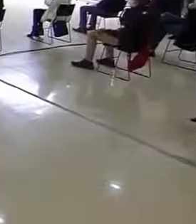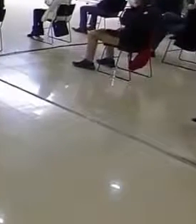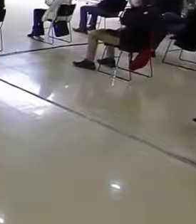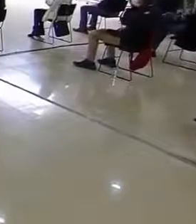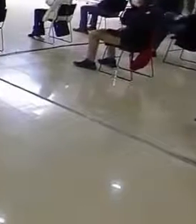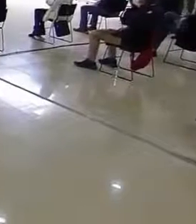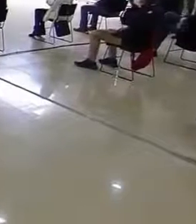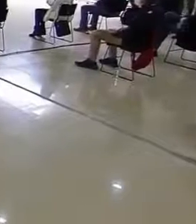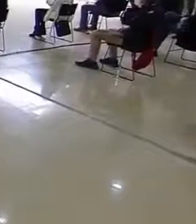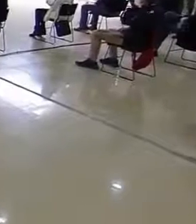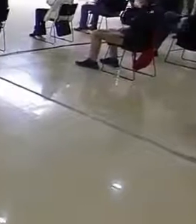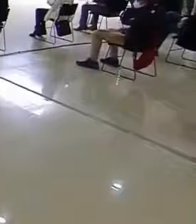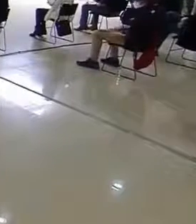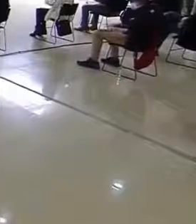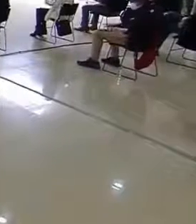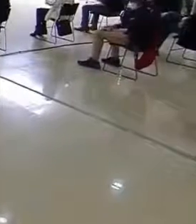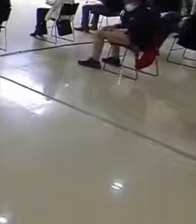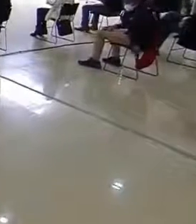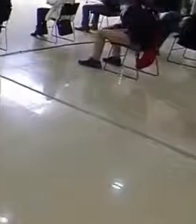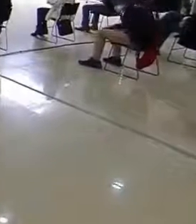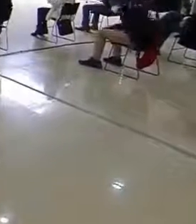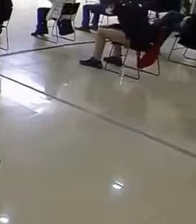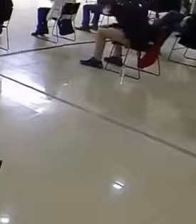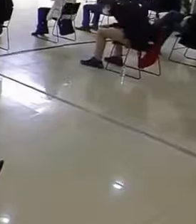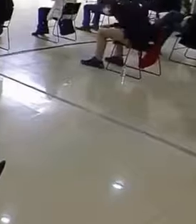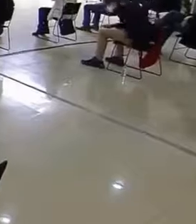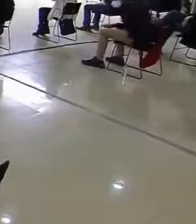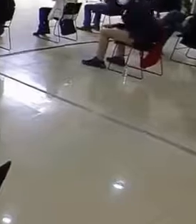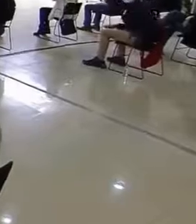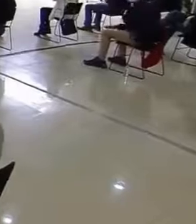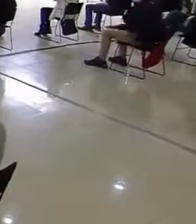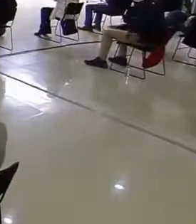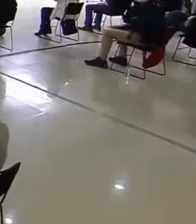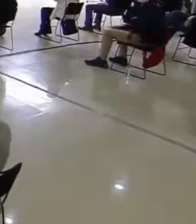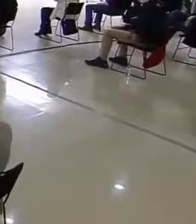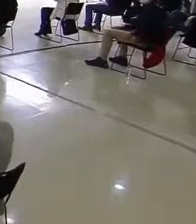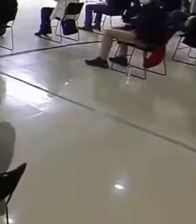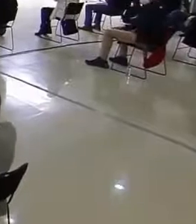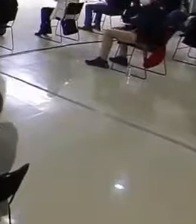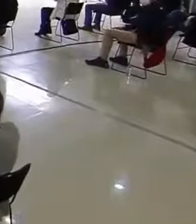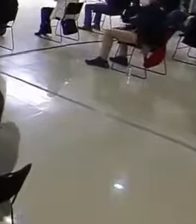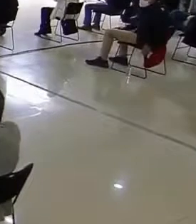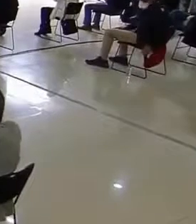gusto estar en Guanajuato, aquí en Irapuato.